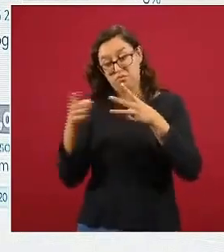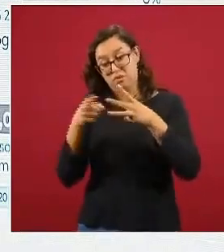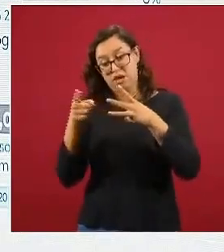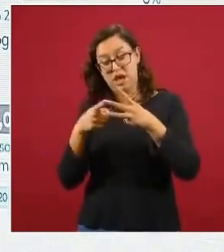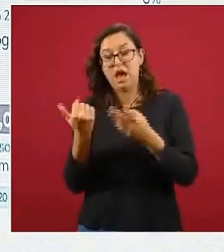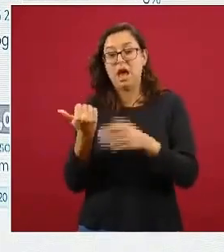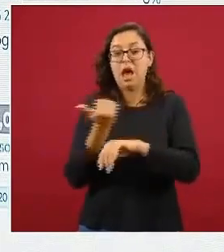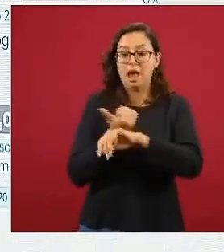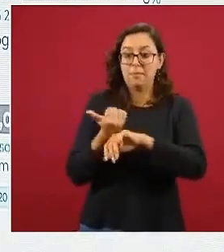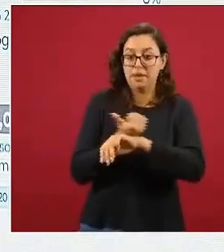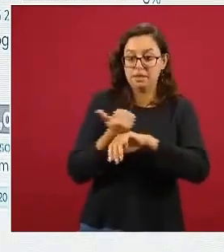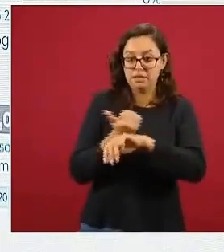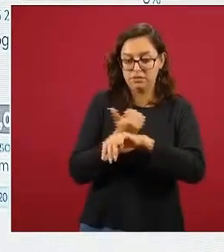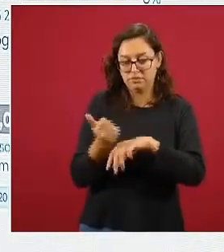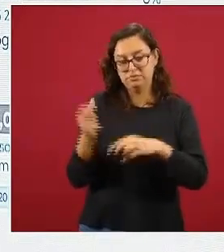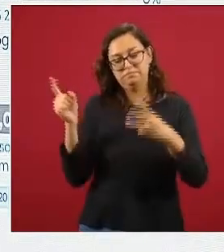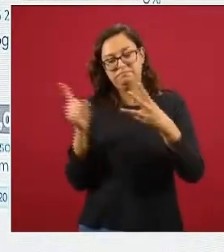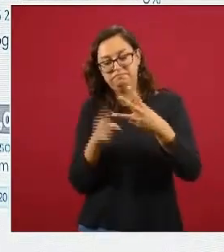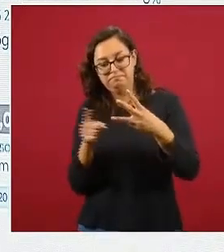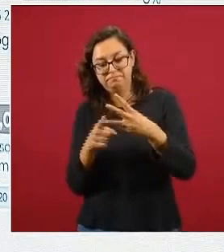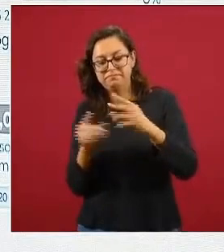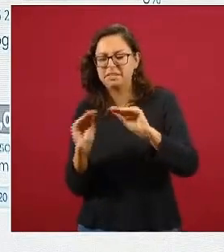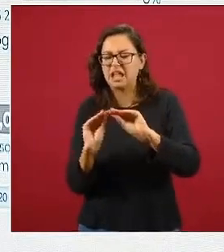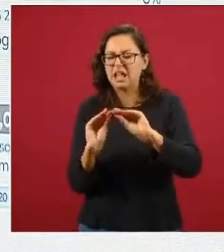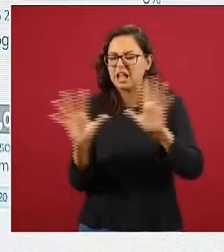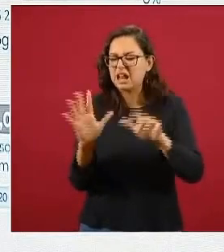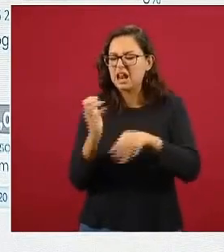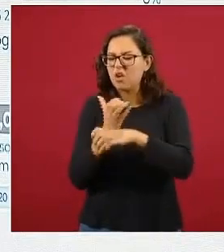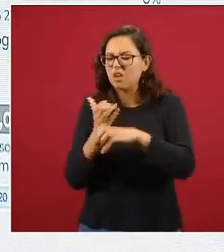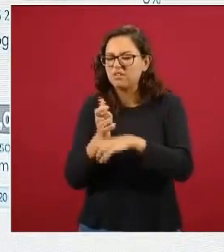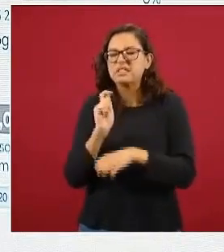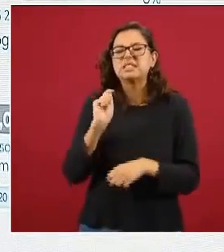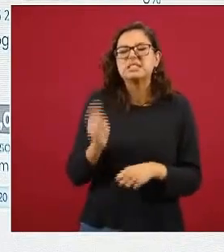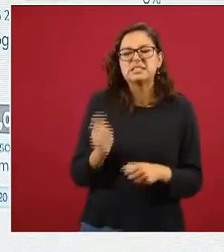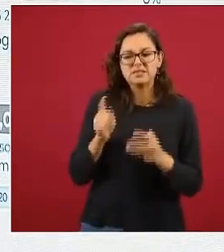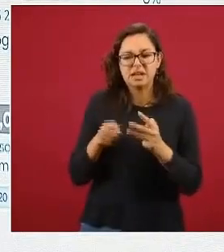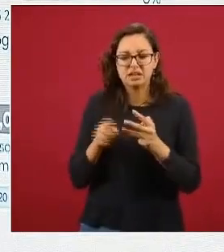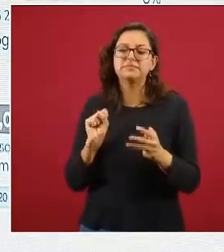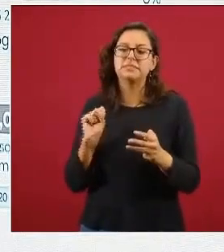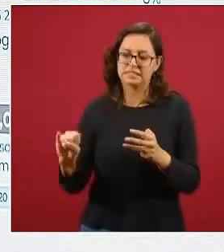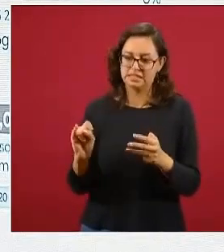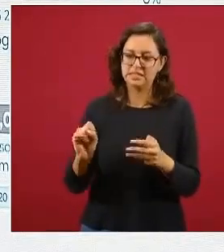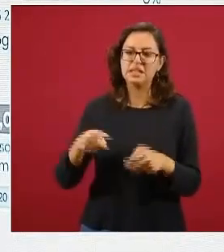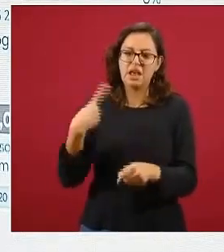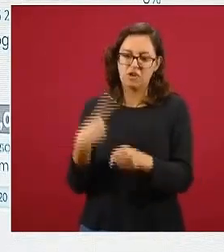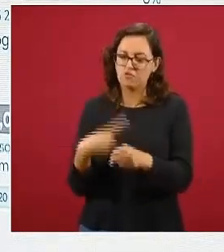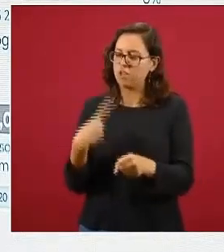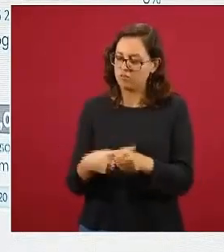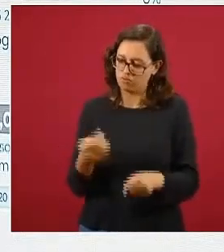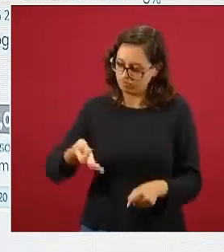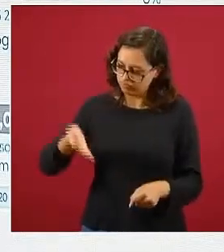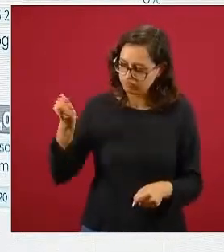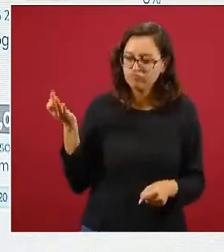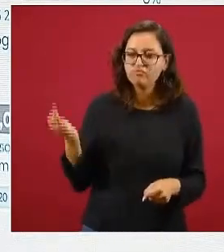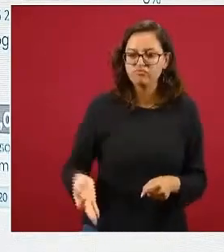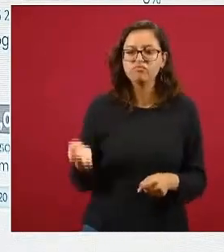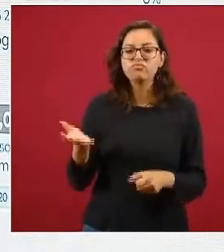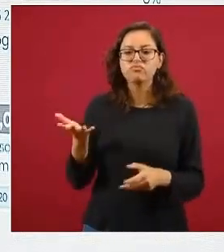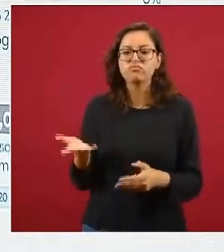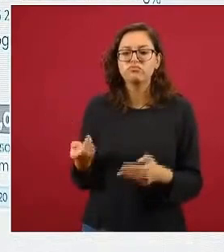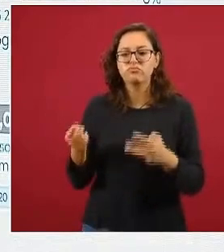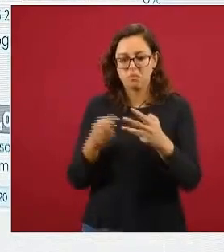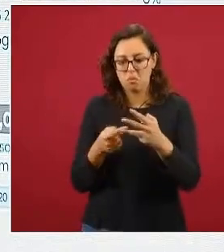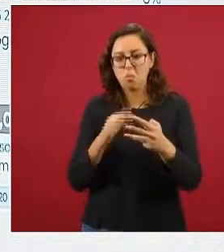color amarillo. Los casos confirmados están en esta parte de abajo y se pueden leer o ver cuál es